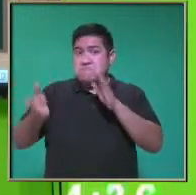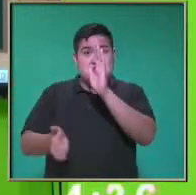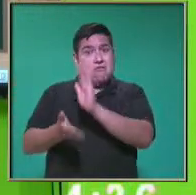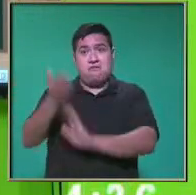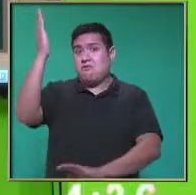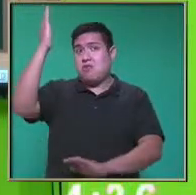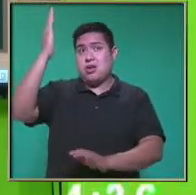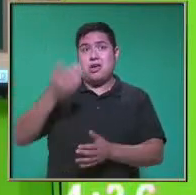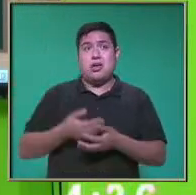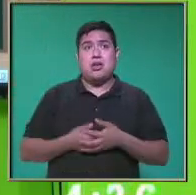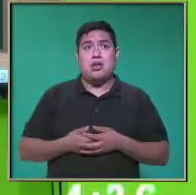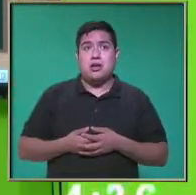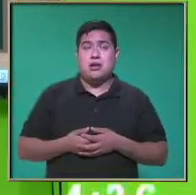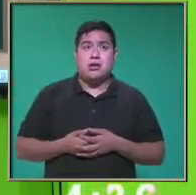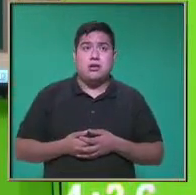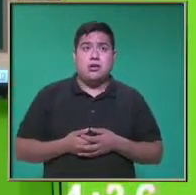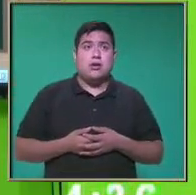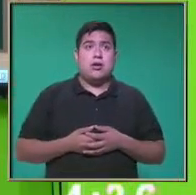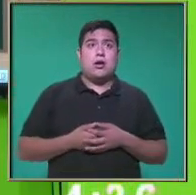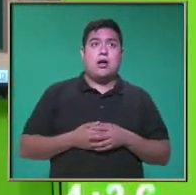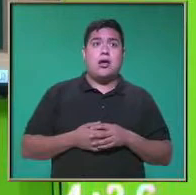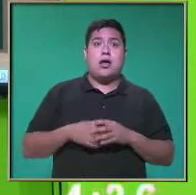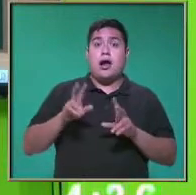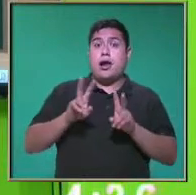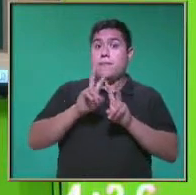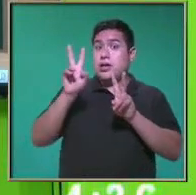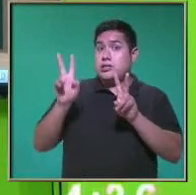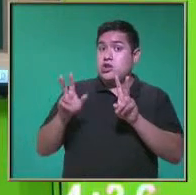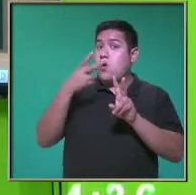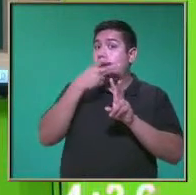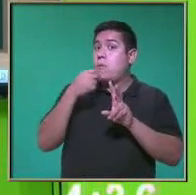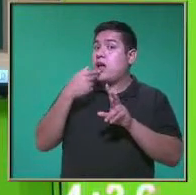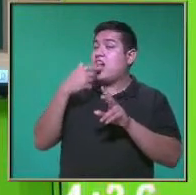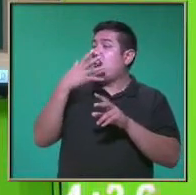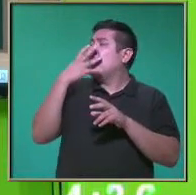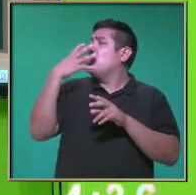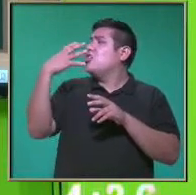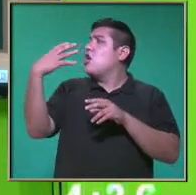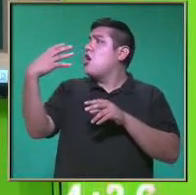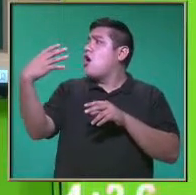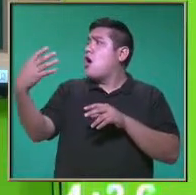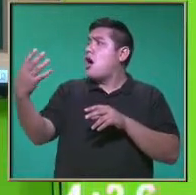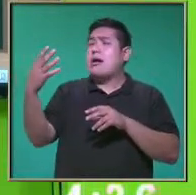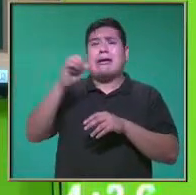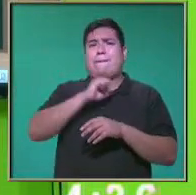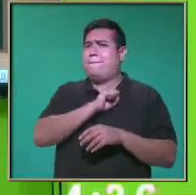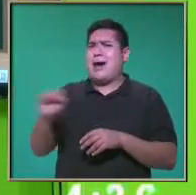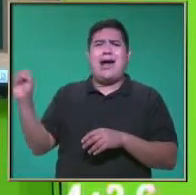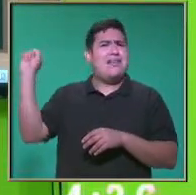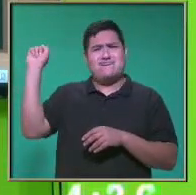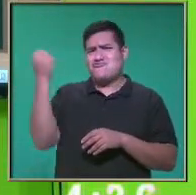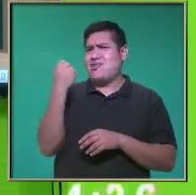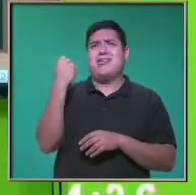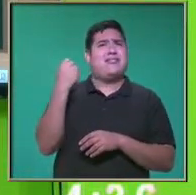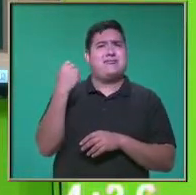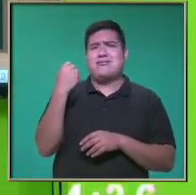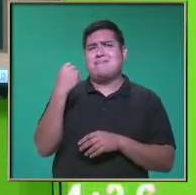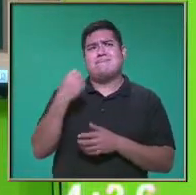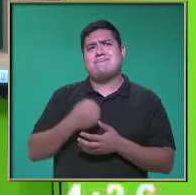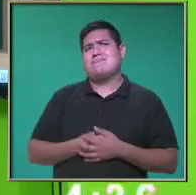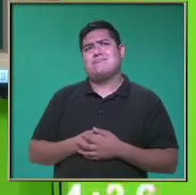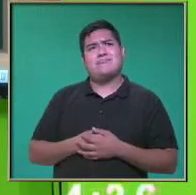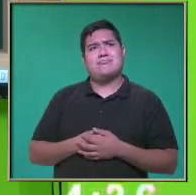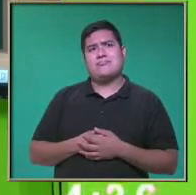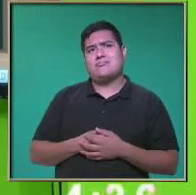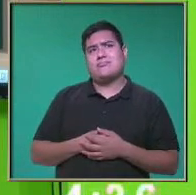neighbor exclaimed. El vecino del granjero exclamó. What bad luck. Qué mala suerte. Good luck, bad